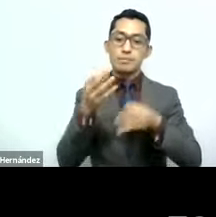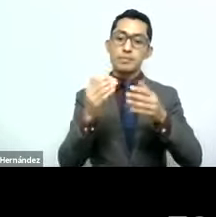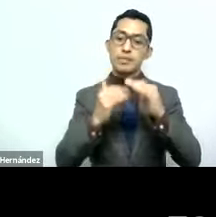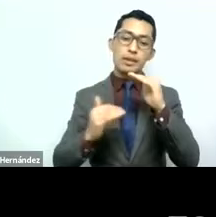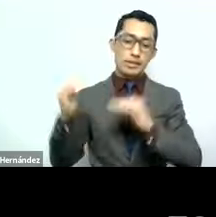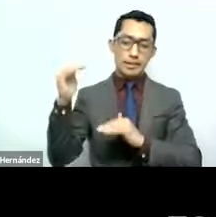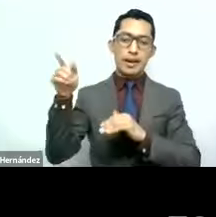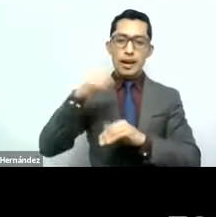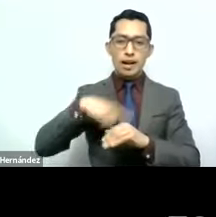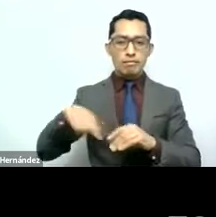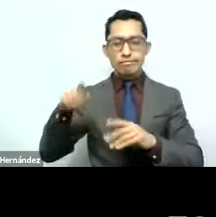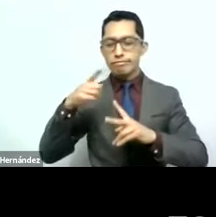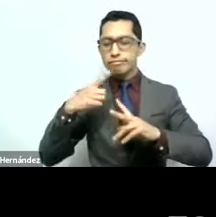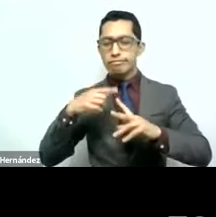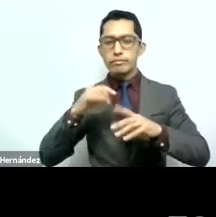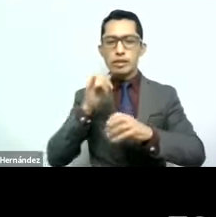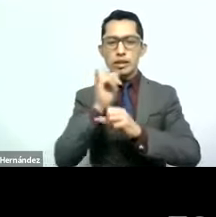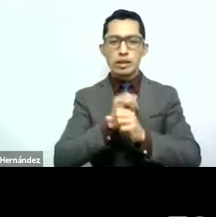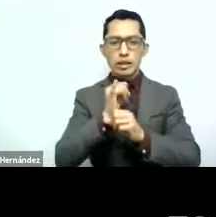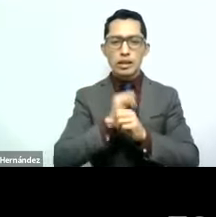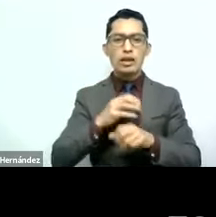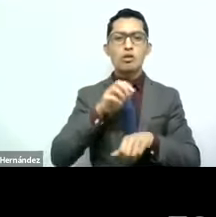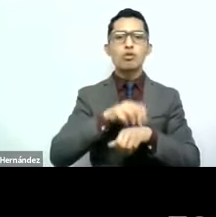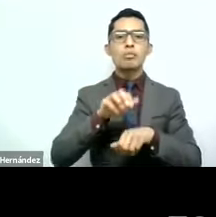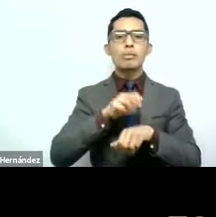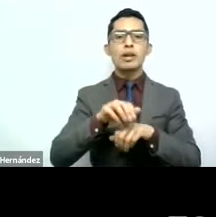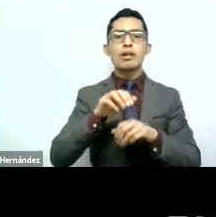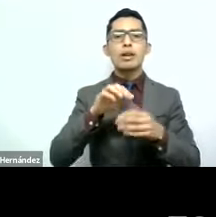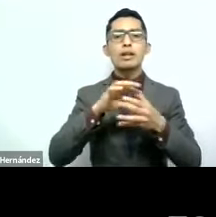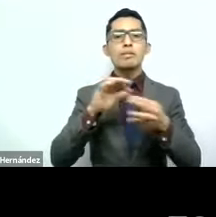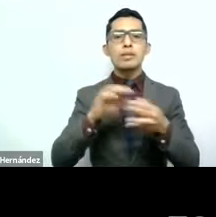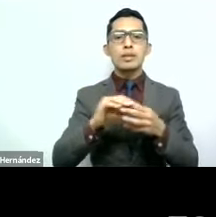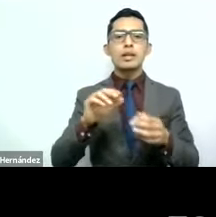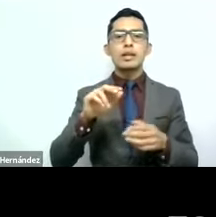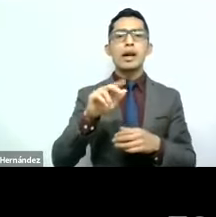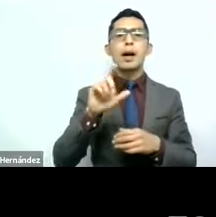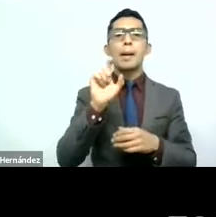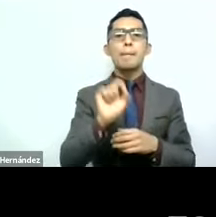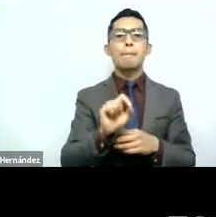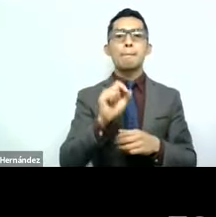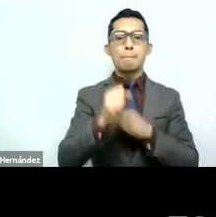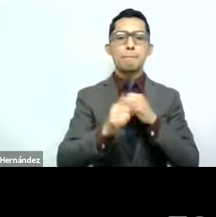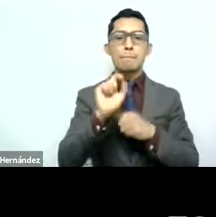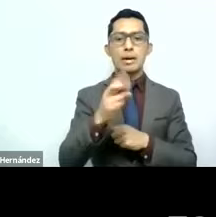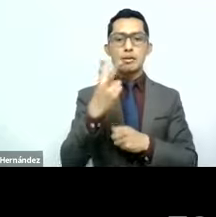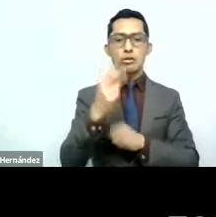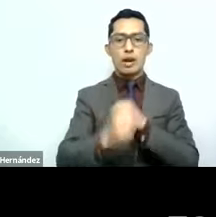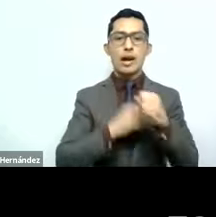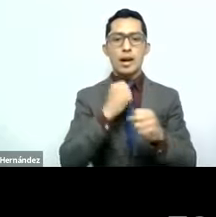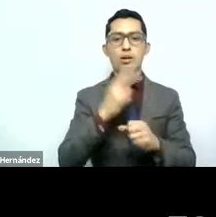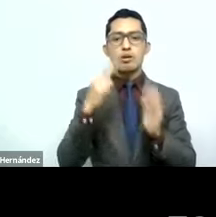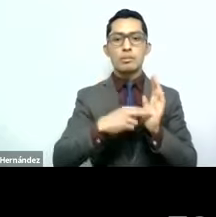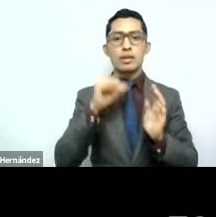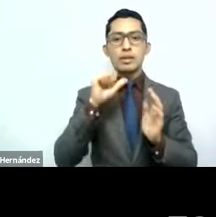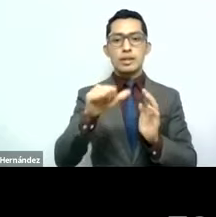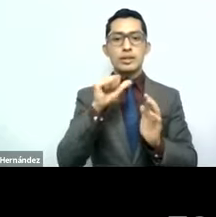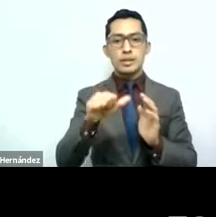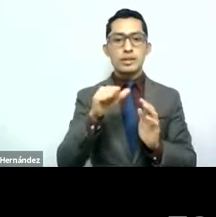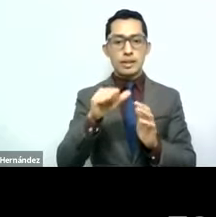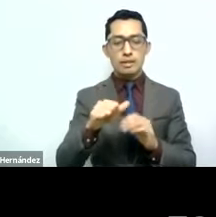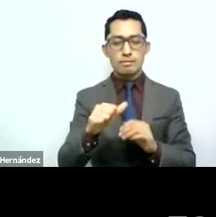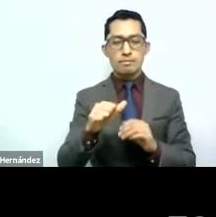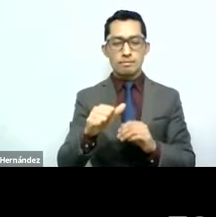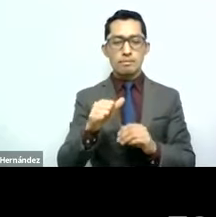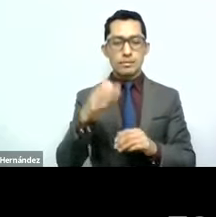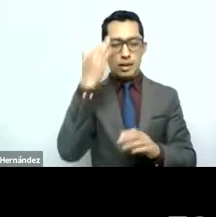recuento, aquí cita por ejemplo la jurisprudencia, que es una joya, la 22 del año 2016, de la 10ª época, donde